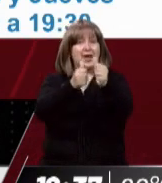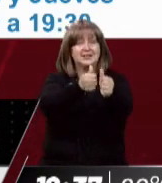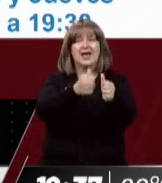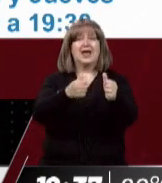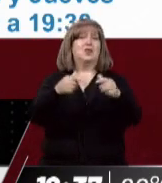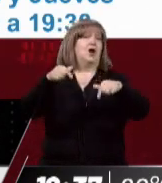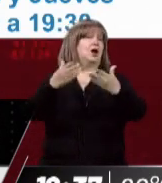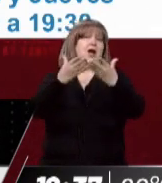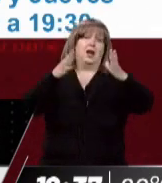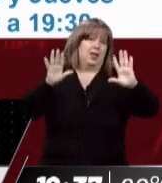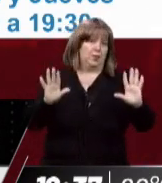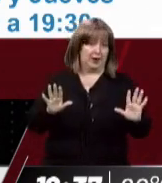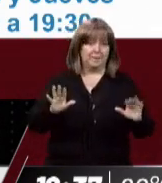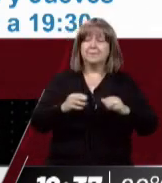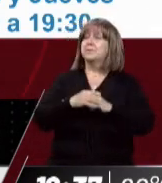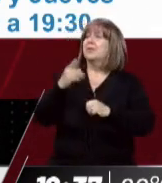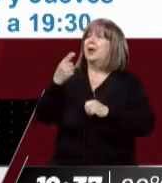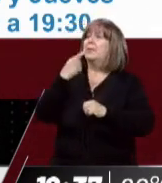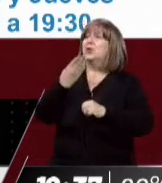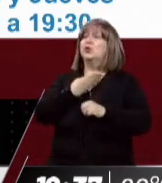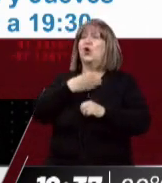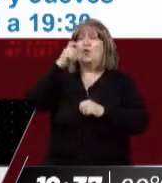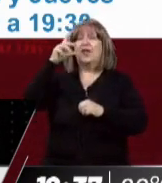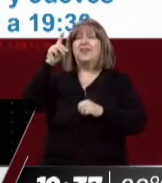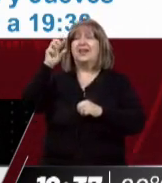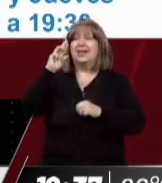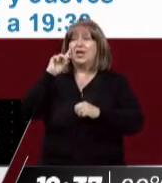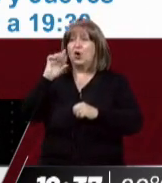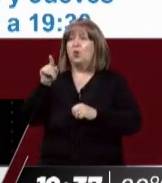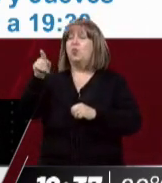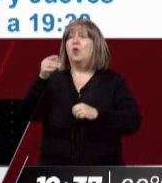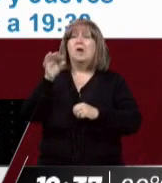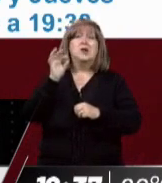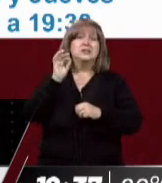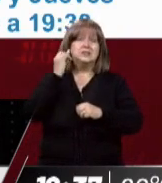es libre. Fede, ¿cuánto tiempo sin consumir llevas? En este momento,